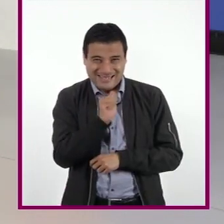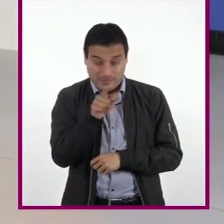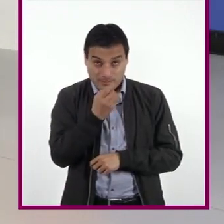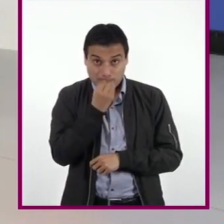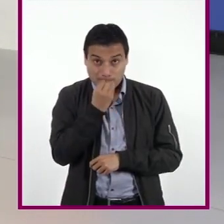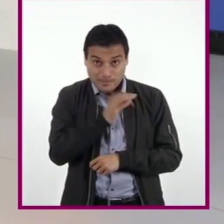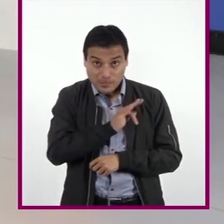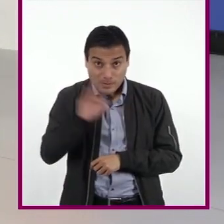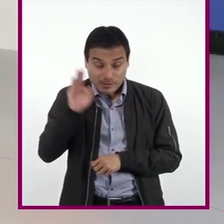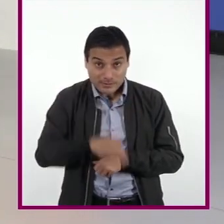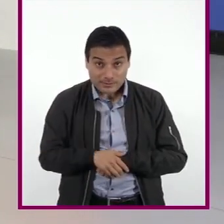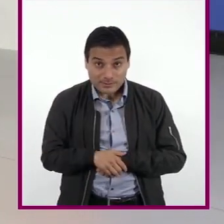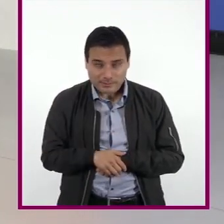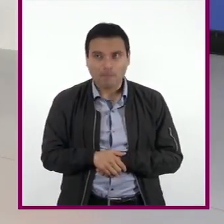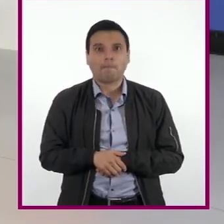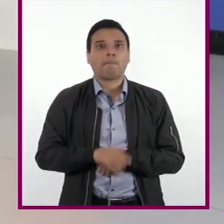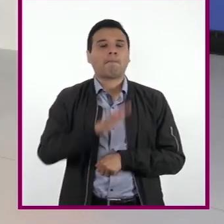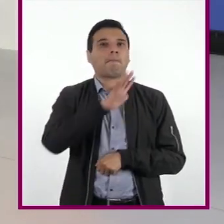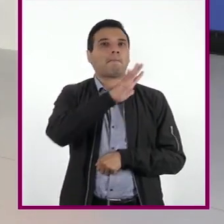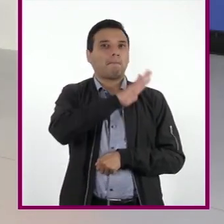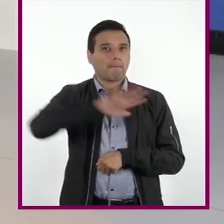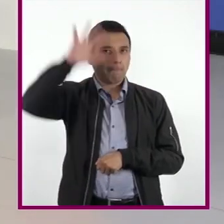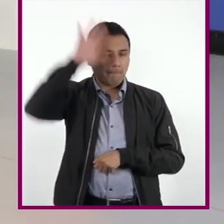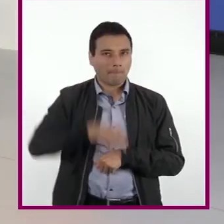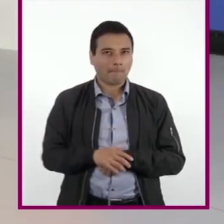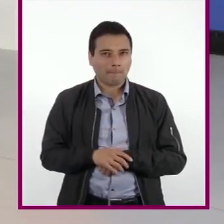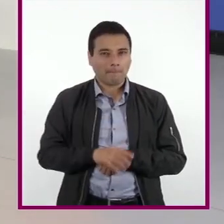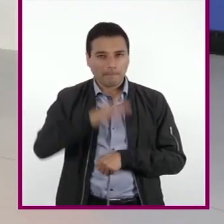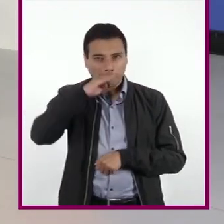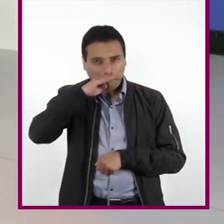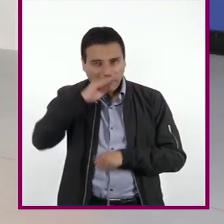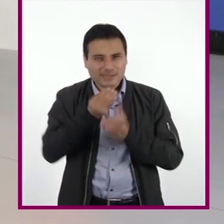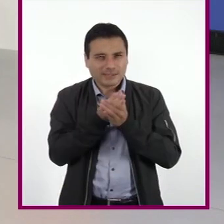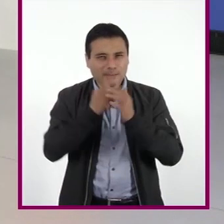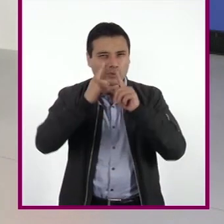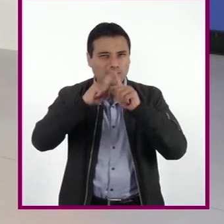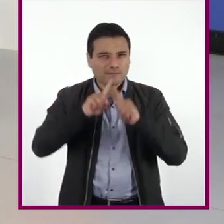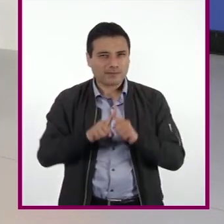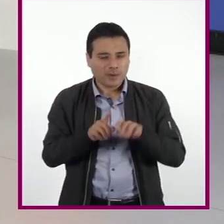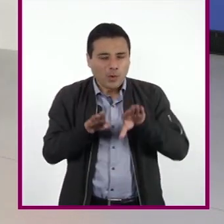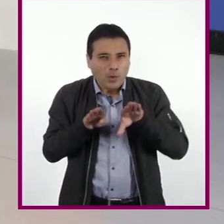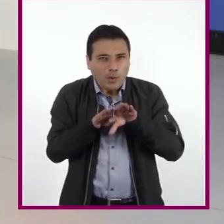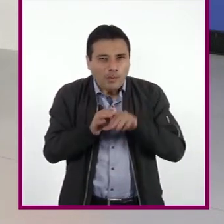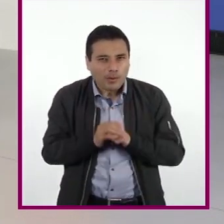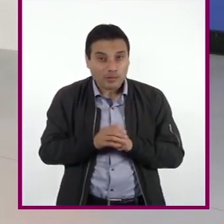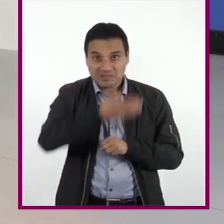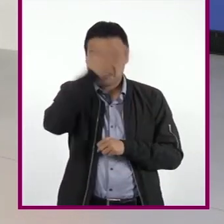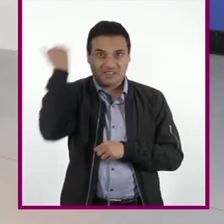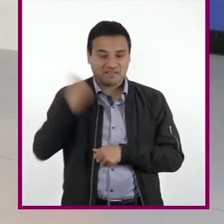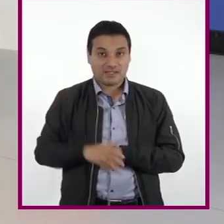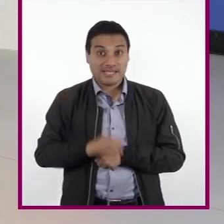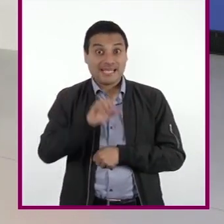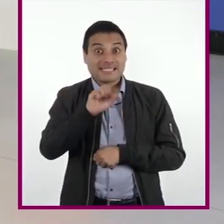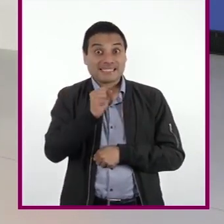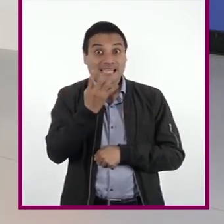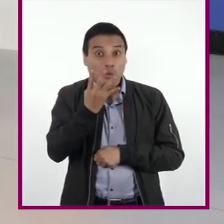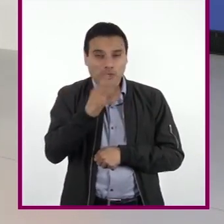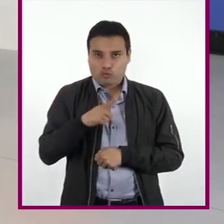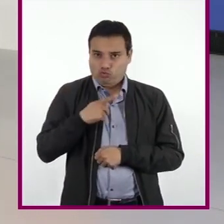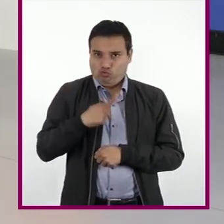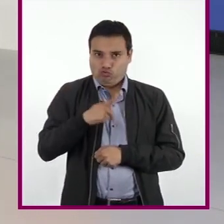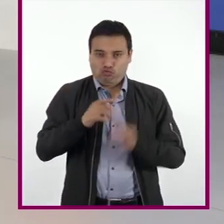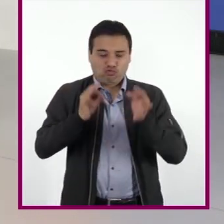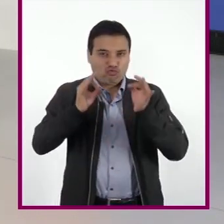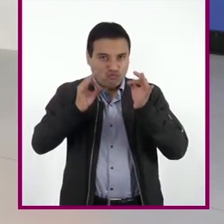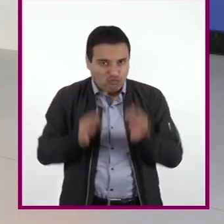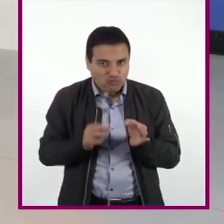Increíble, maestro. No sabía que existieran tantas variedades de maíz y que 64 de ellas son cultivadas precisamente en